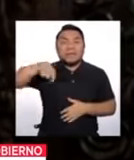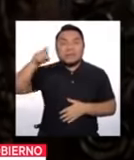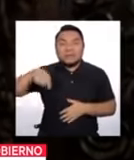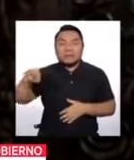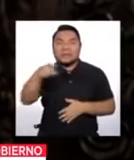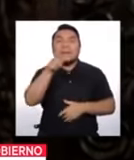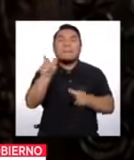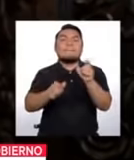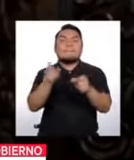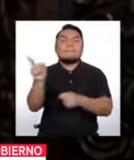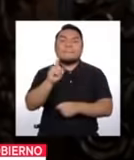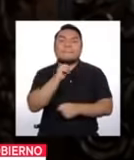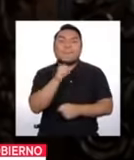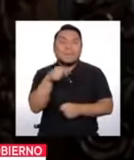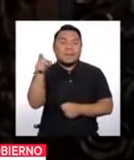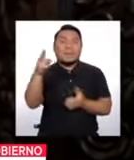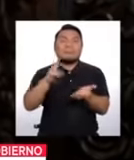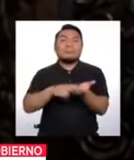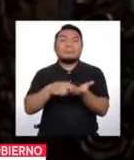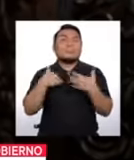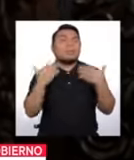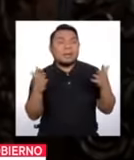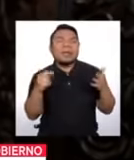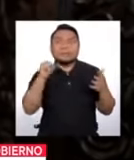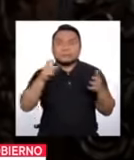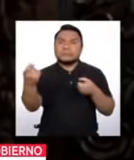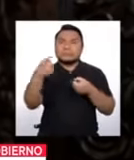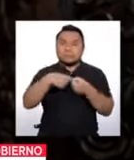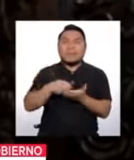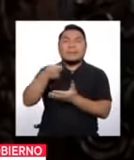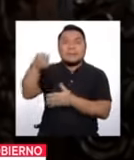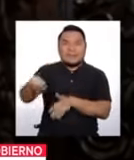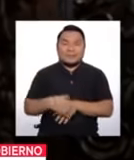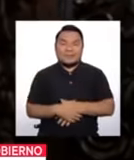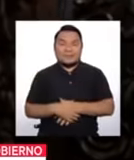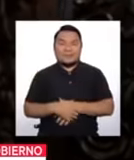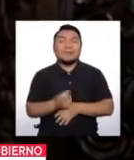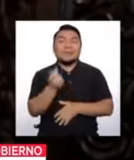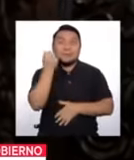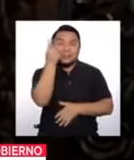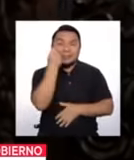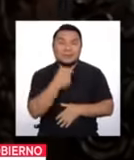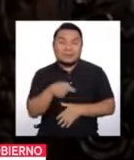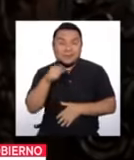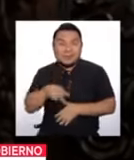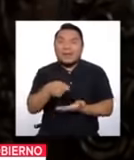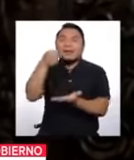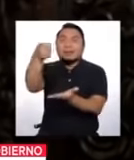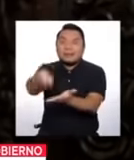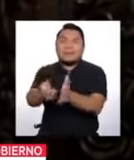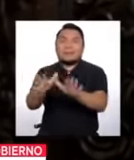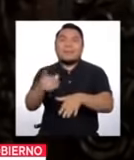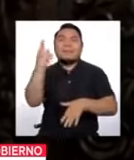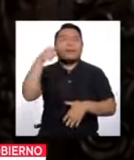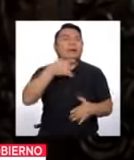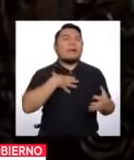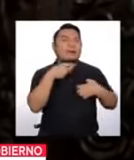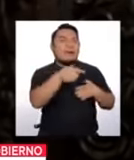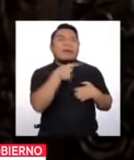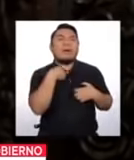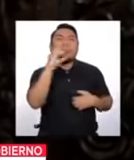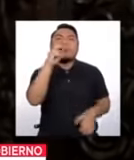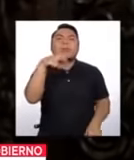son las personas que no están en la planilla, van a acceder a este bono. Es decir, este bono es la respuesta a todos esos hogares que